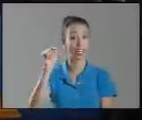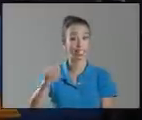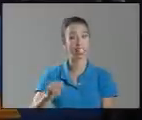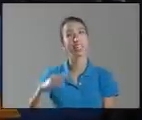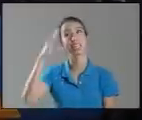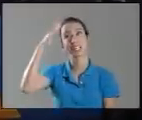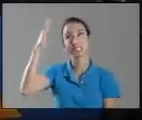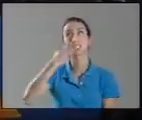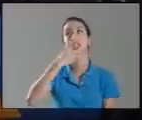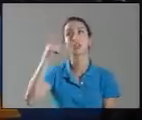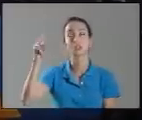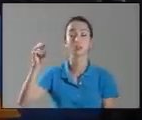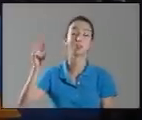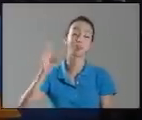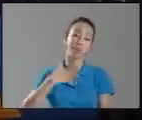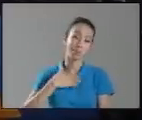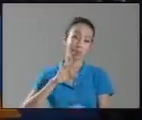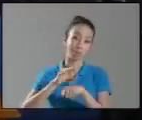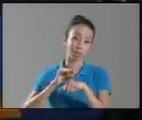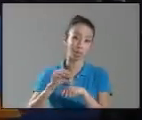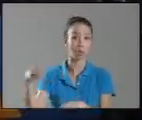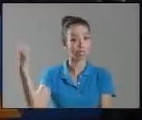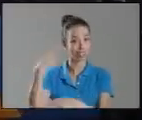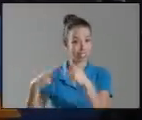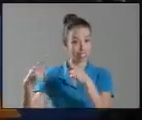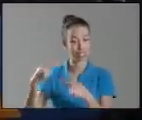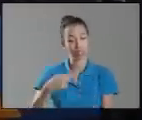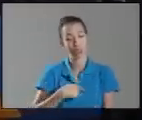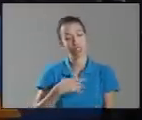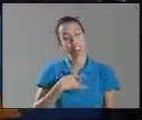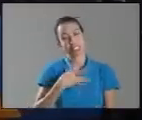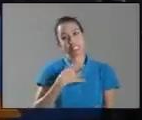¿verdad? Aleluya, gracias Padre que me permitió regresar.